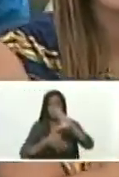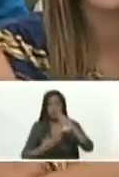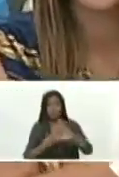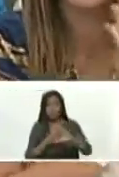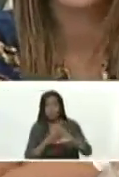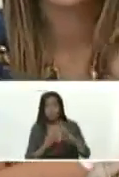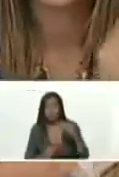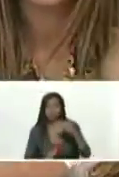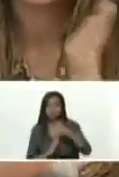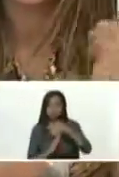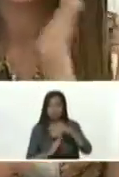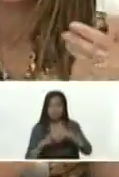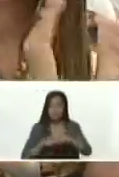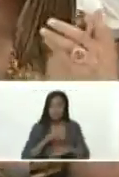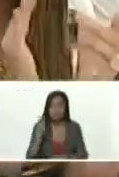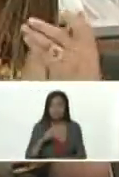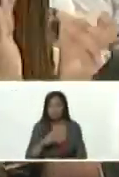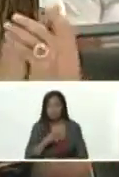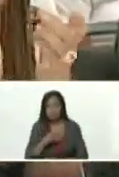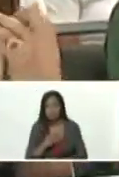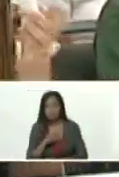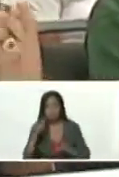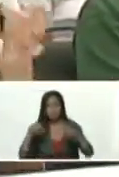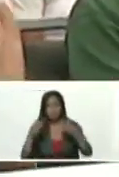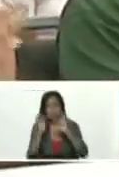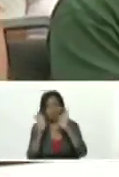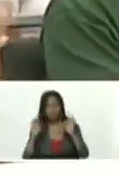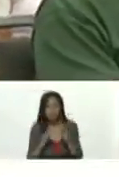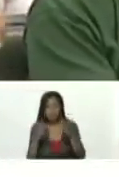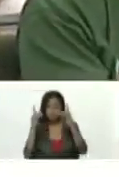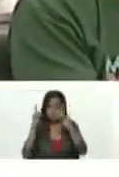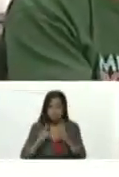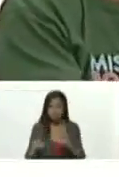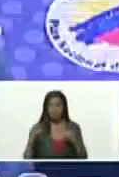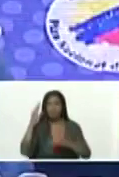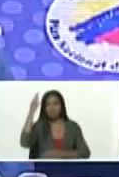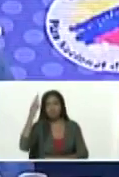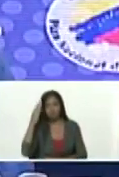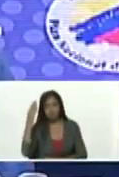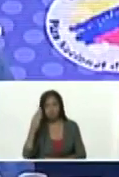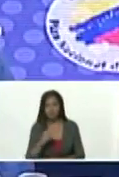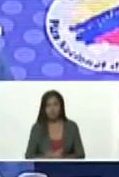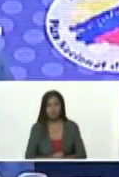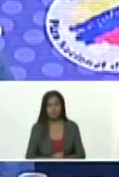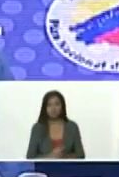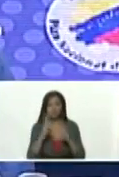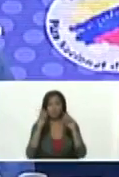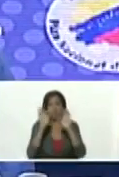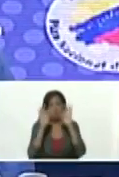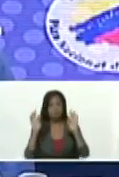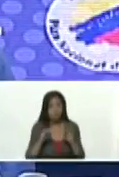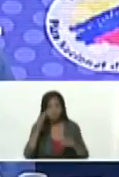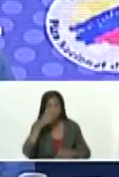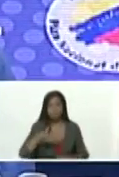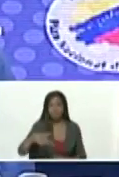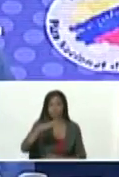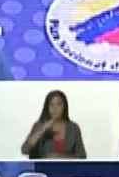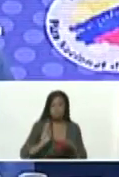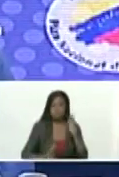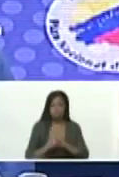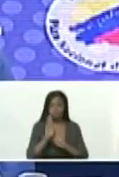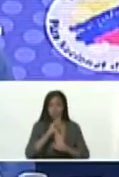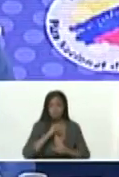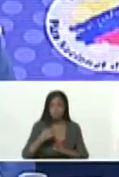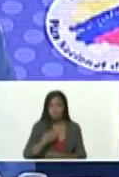podrán detenerla. Una nueva ola de dignidad, de conciencia, una nueva ola de pueblo se levanta